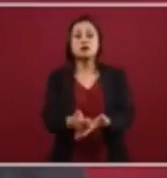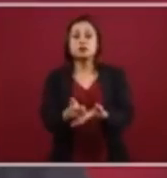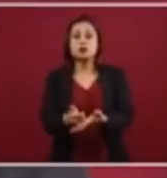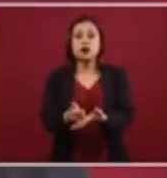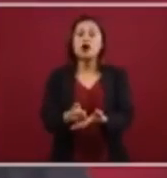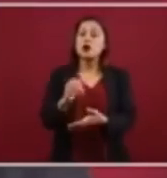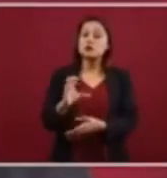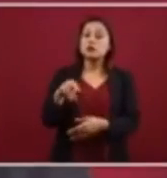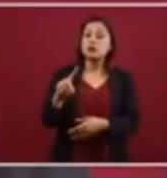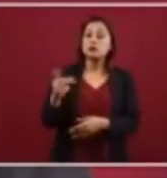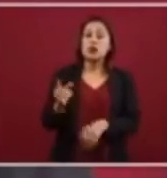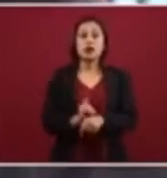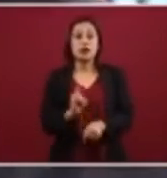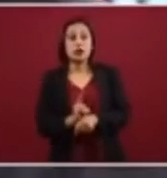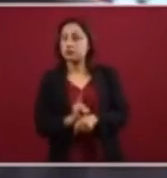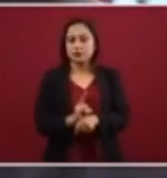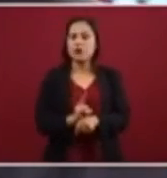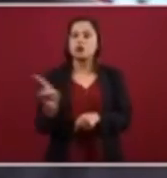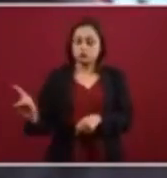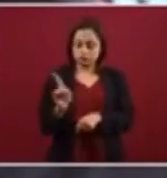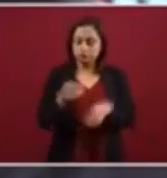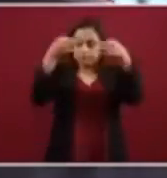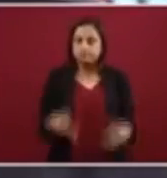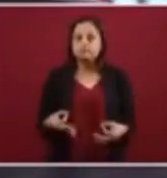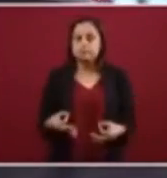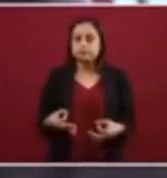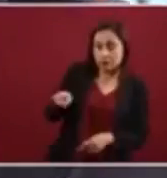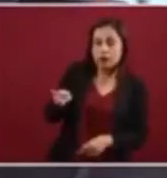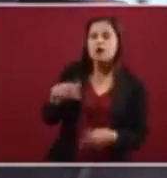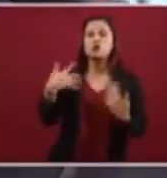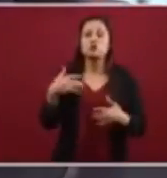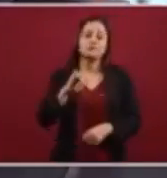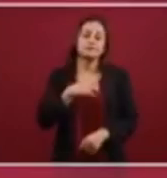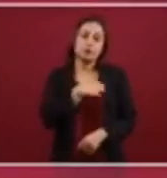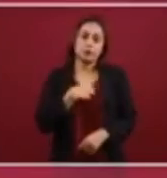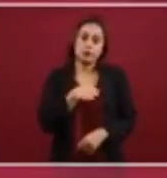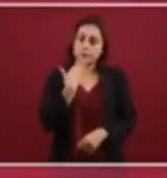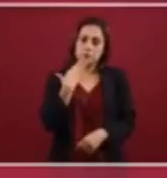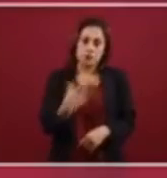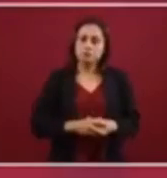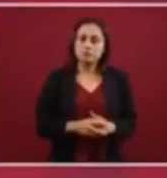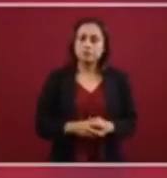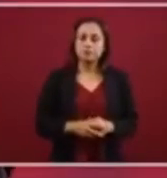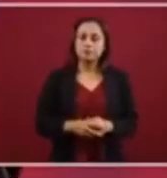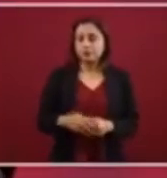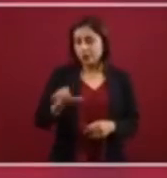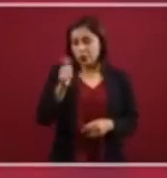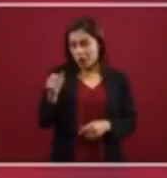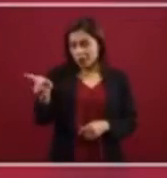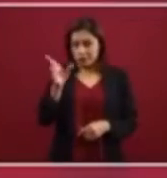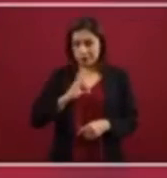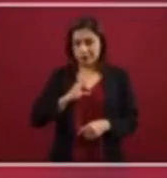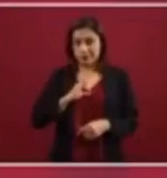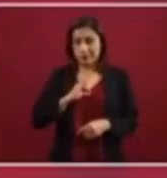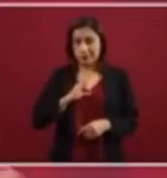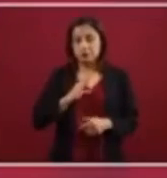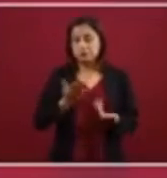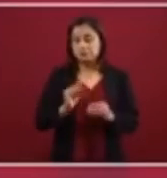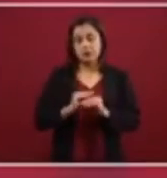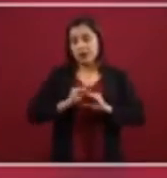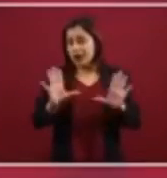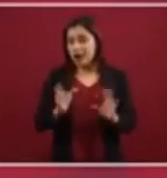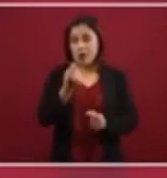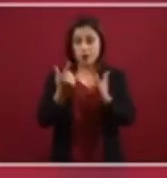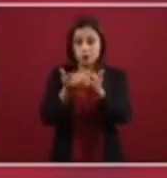un organismo alcahuete del régimen. Pues es normal que los conservadores pues no